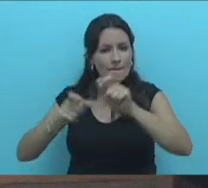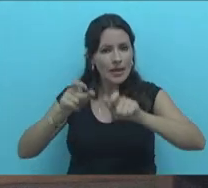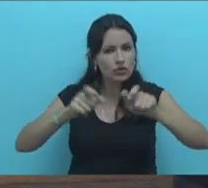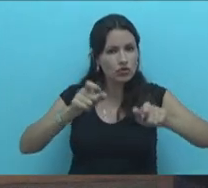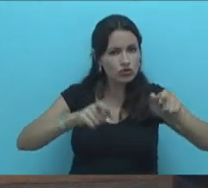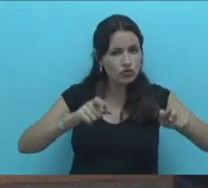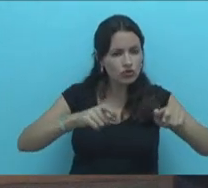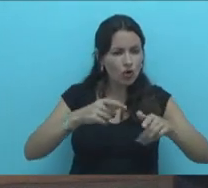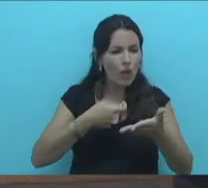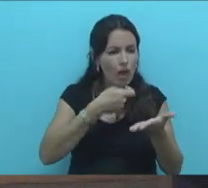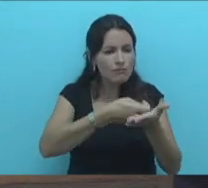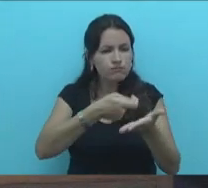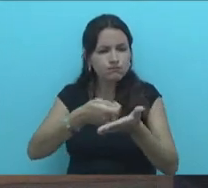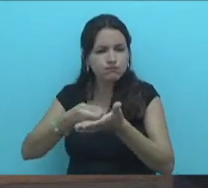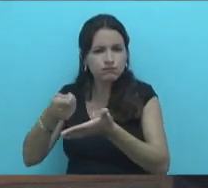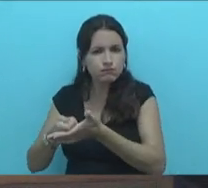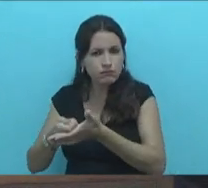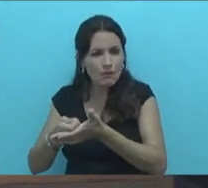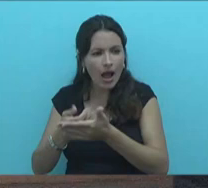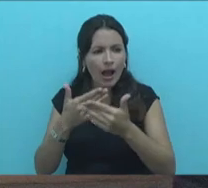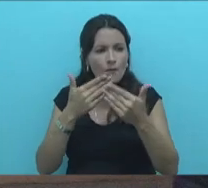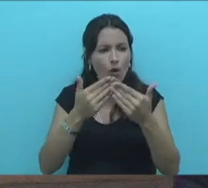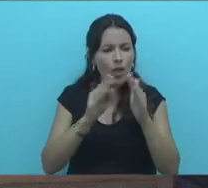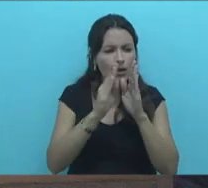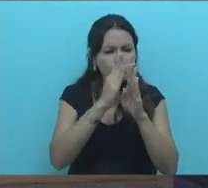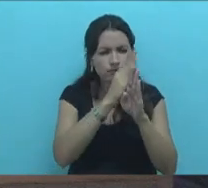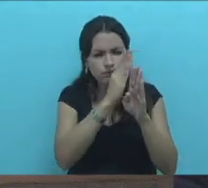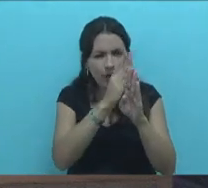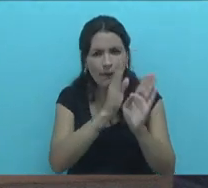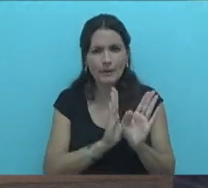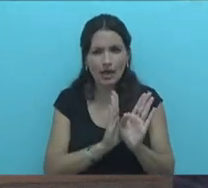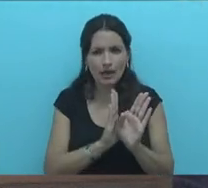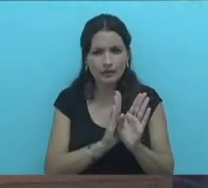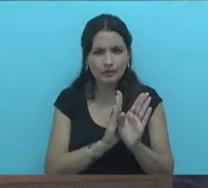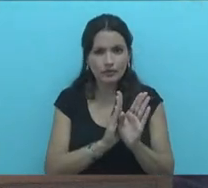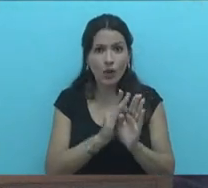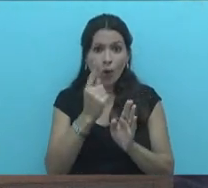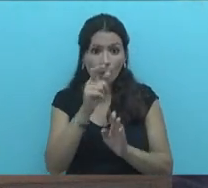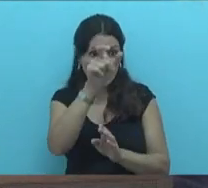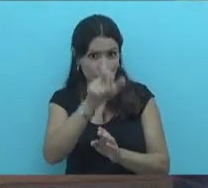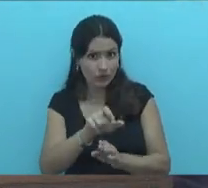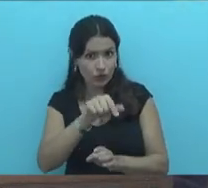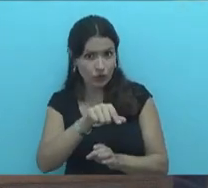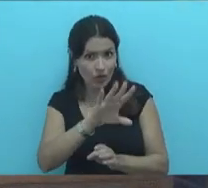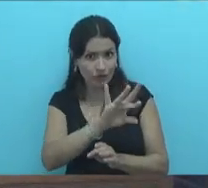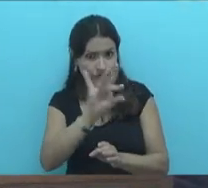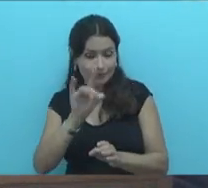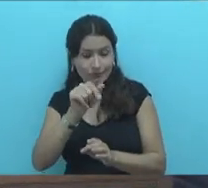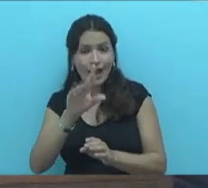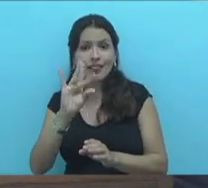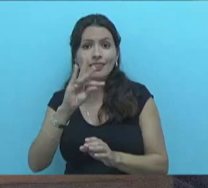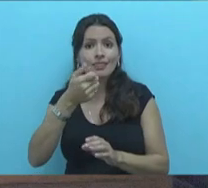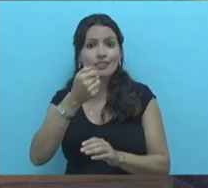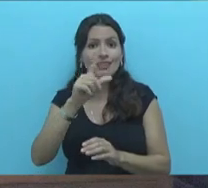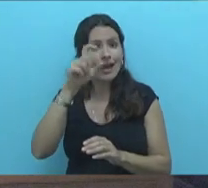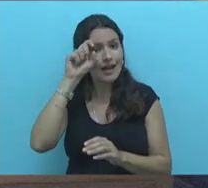ellos, el señor D'Alessio. Tiene una absoluta actualidad lo del 24 de marzo. El